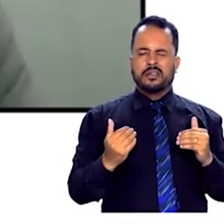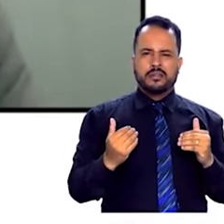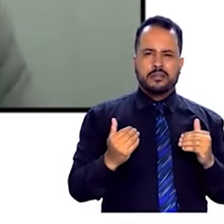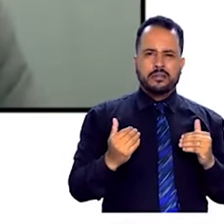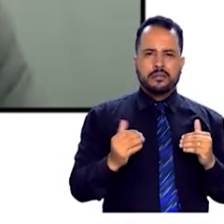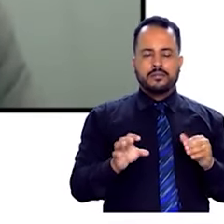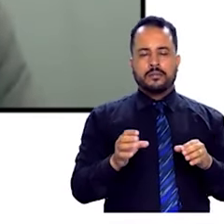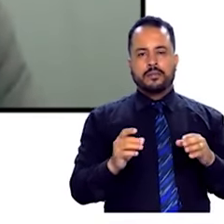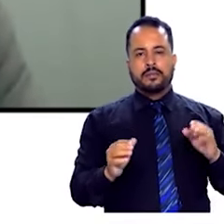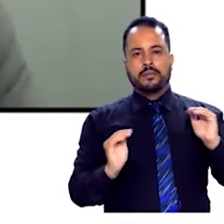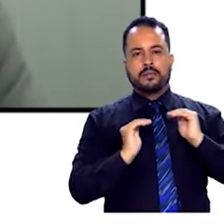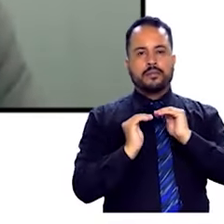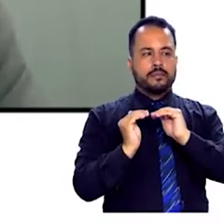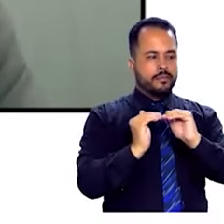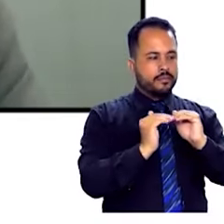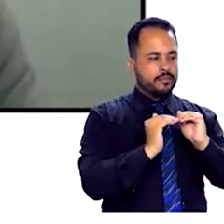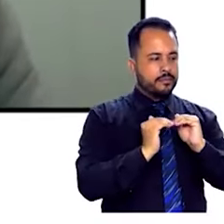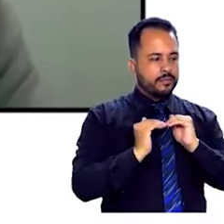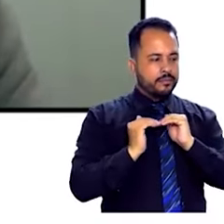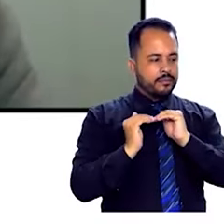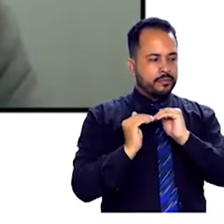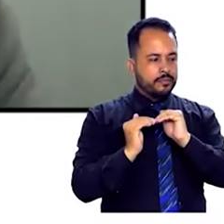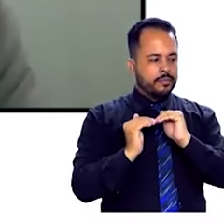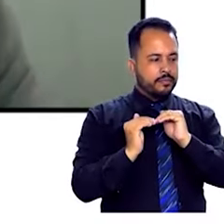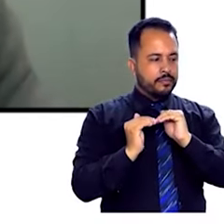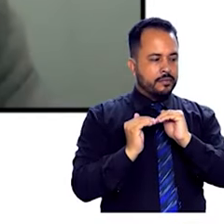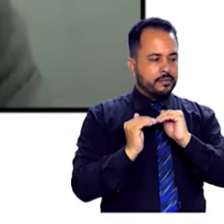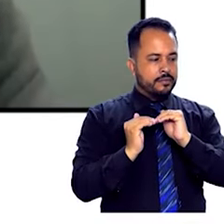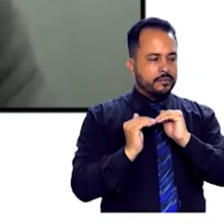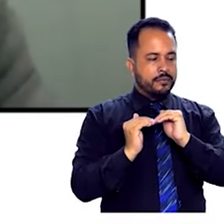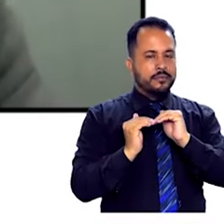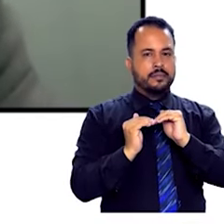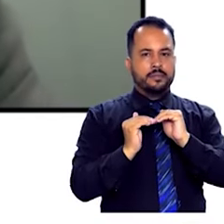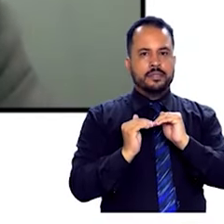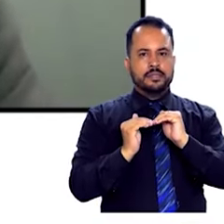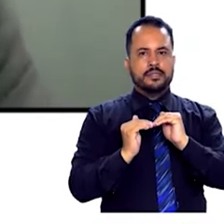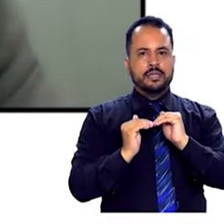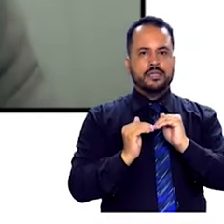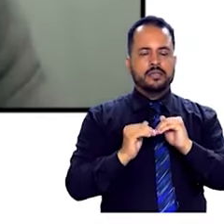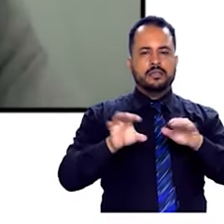an tribunales inferi for